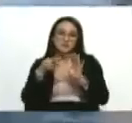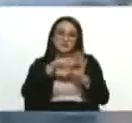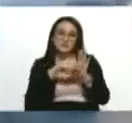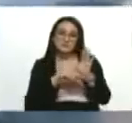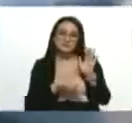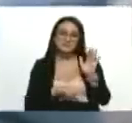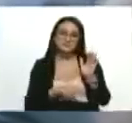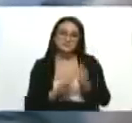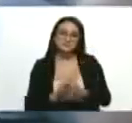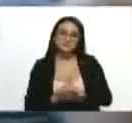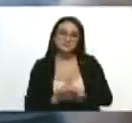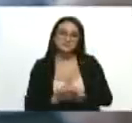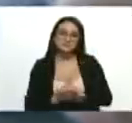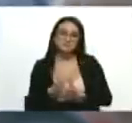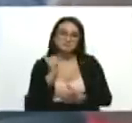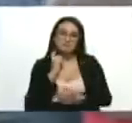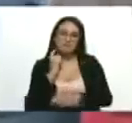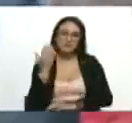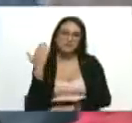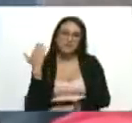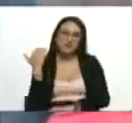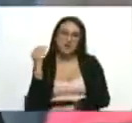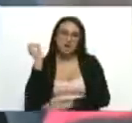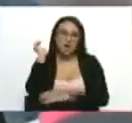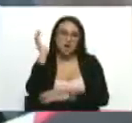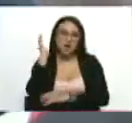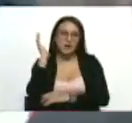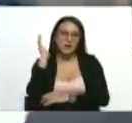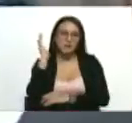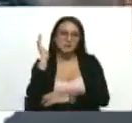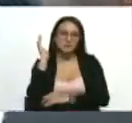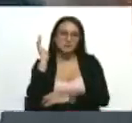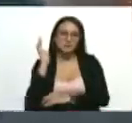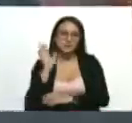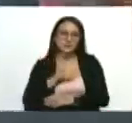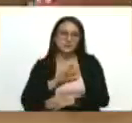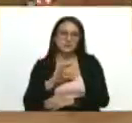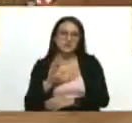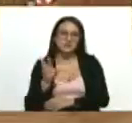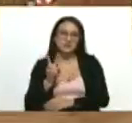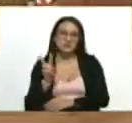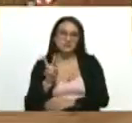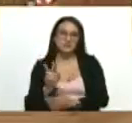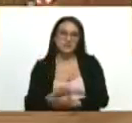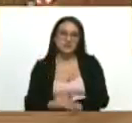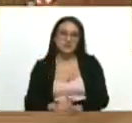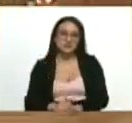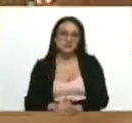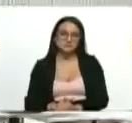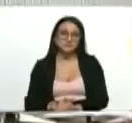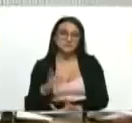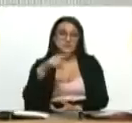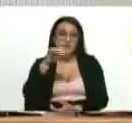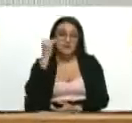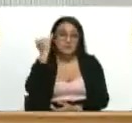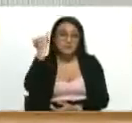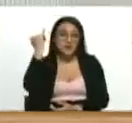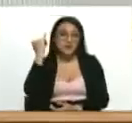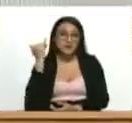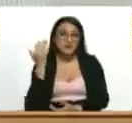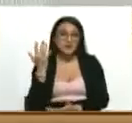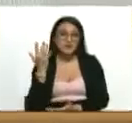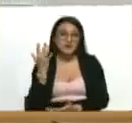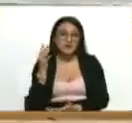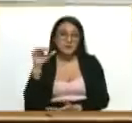parlamentaria, ¿no?, en el viejo Congreso de la República. De manera que, por ser